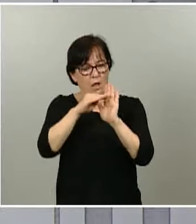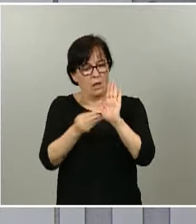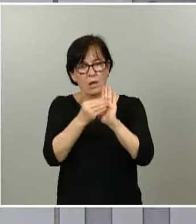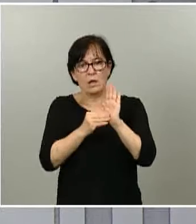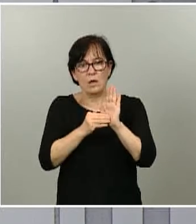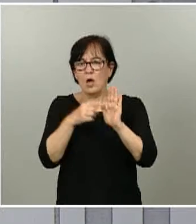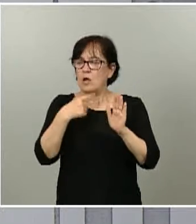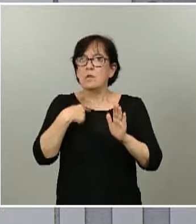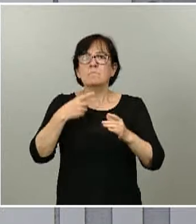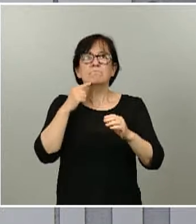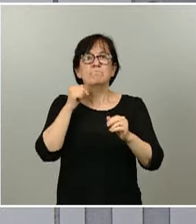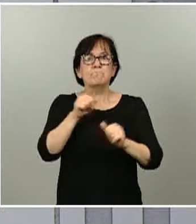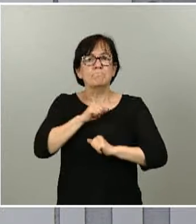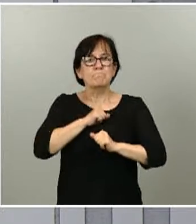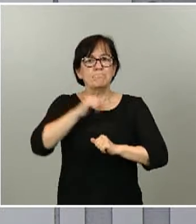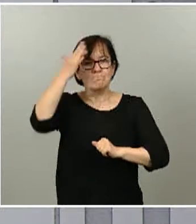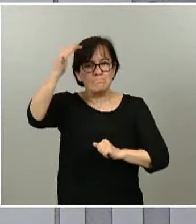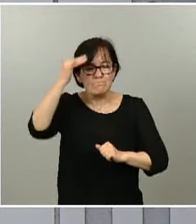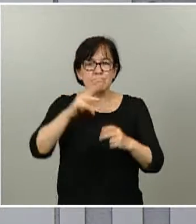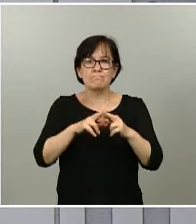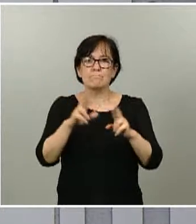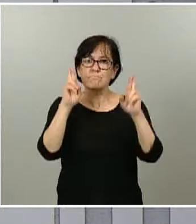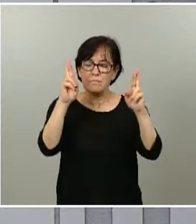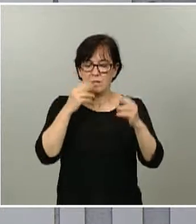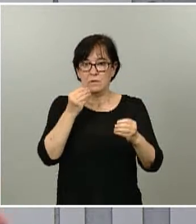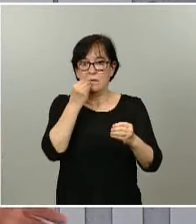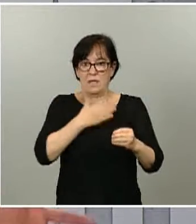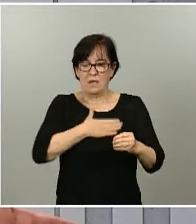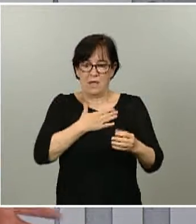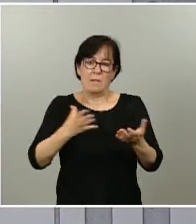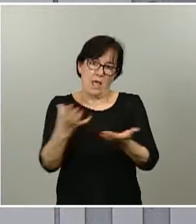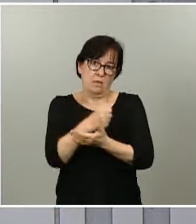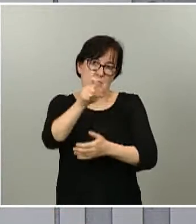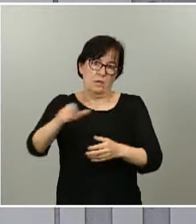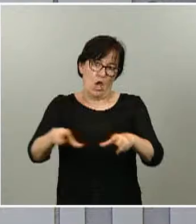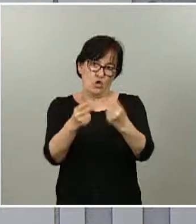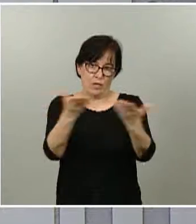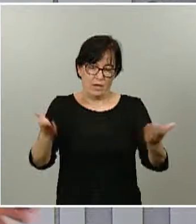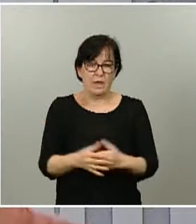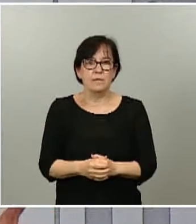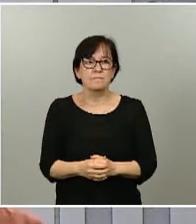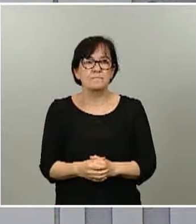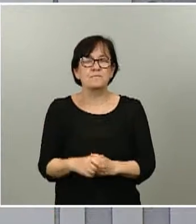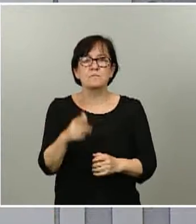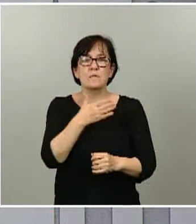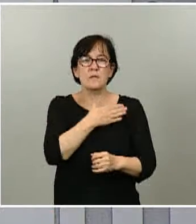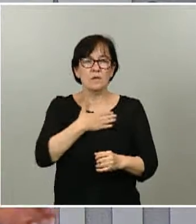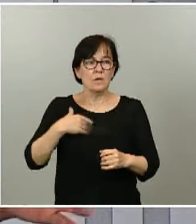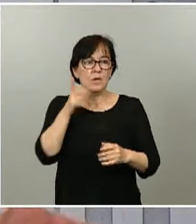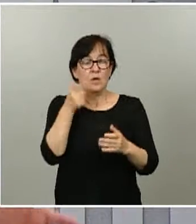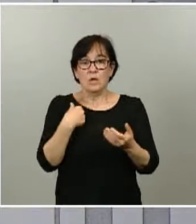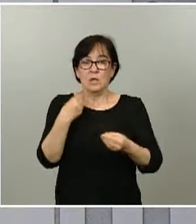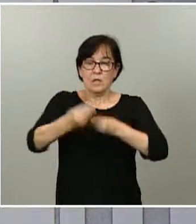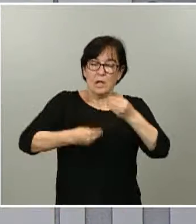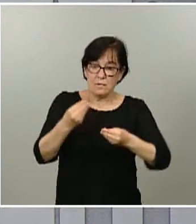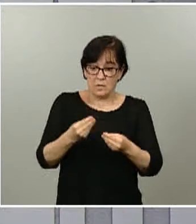esperanza y, sobre todo, de bienestar para el conjunto de la ciudadanía. Entre tanto, lo que tenemos de nuestro lado, o lo que tenemos a nuestro